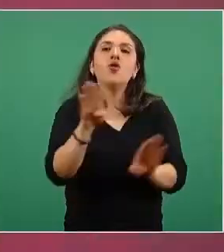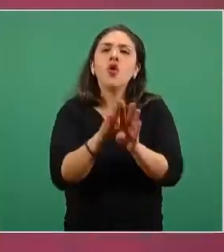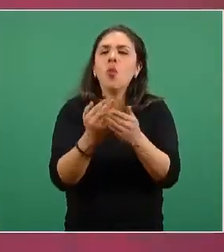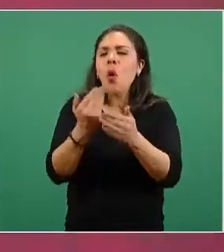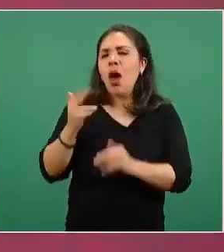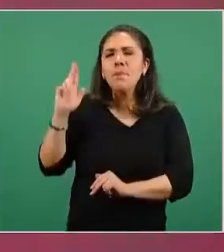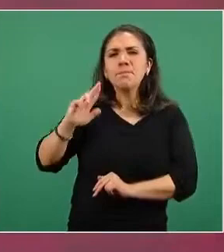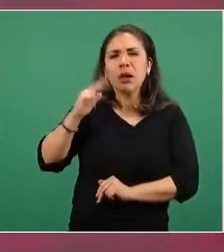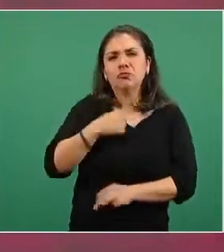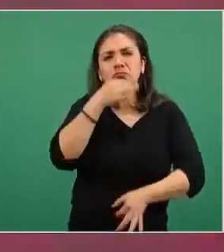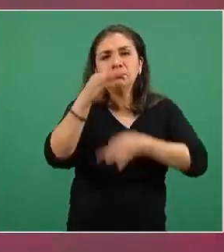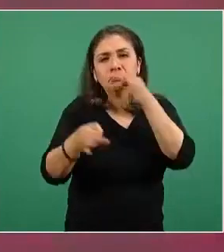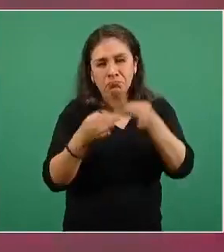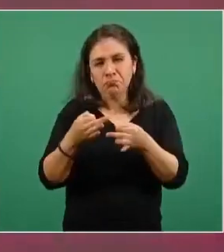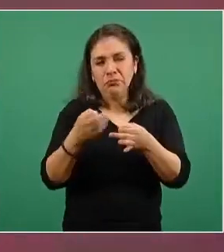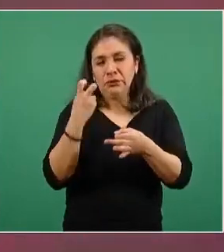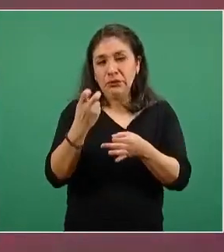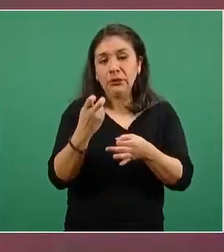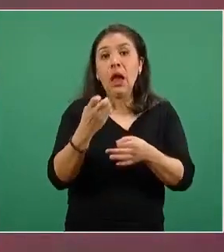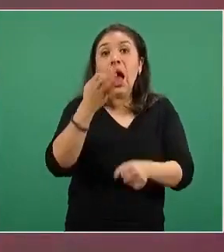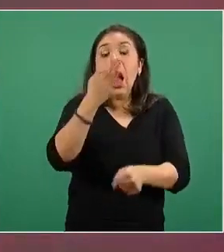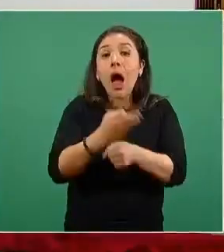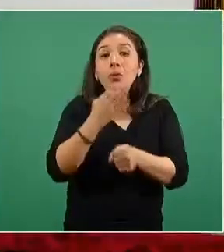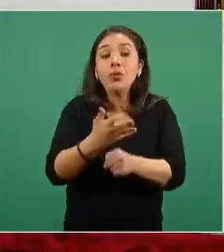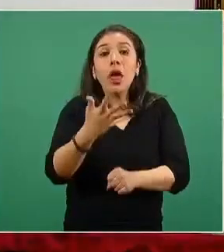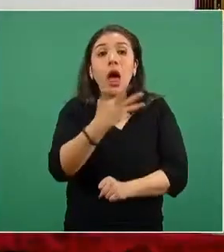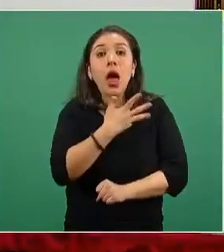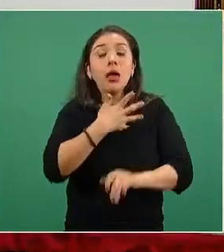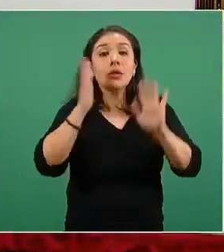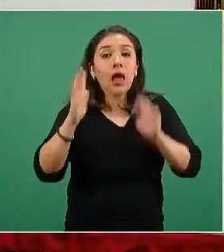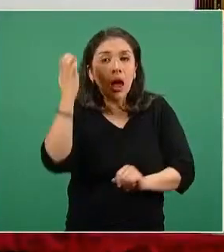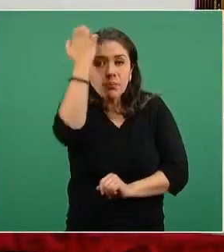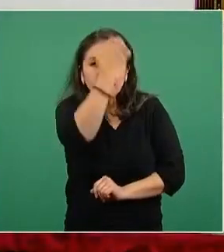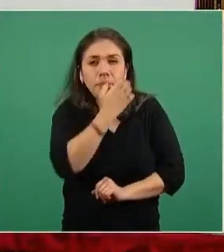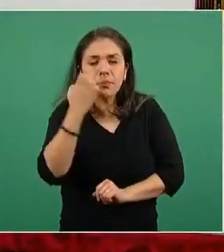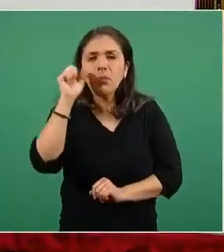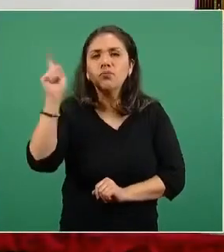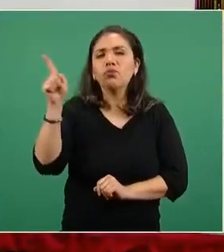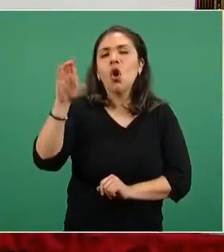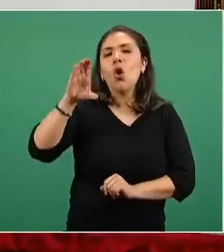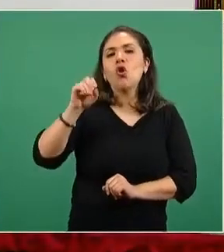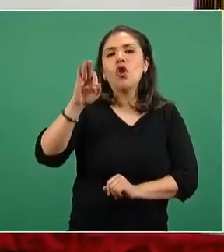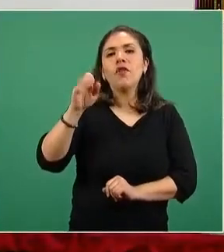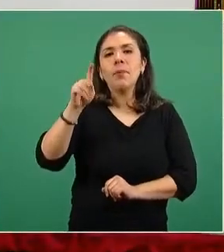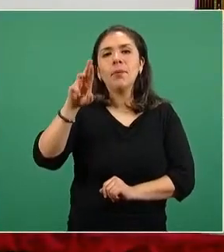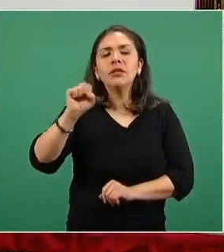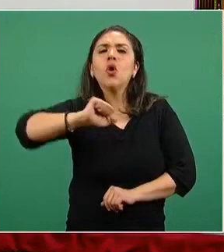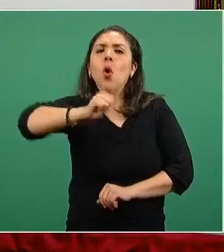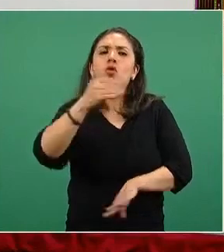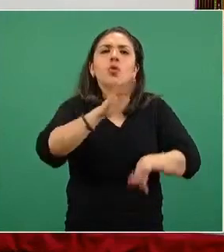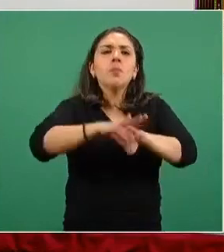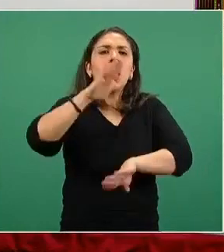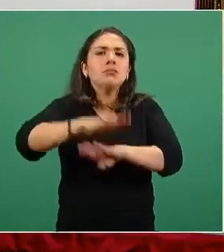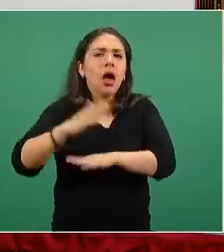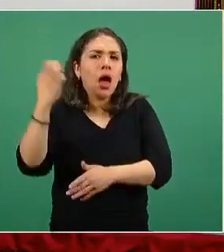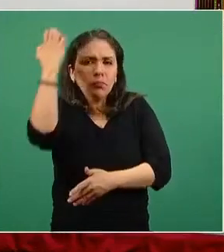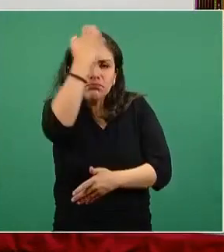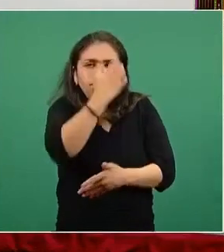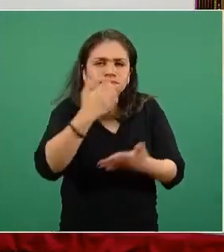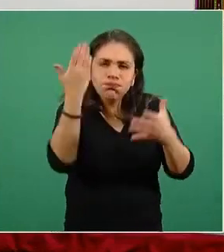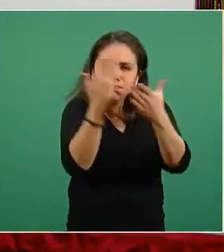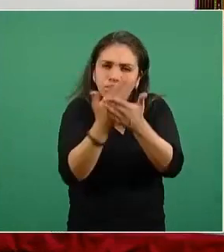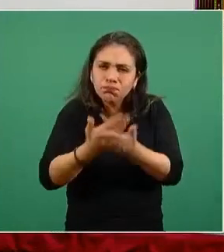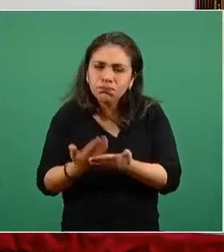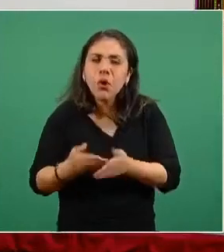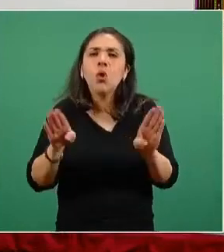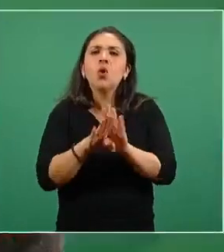el martes próximo pasado, en este momento están en análisis por COFEPRIS otros varios expedientes. Están los de los